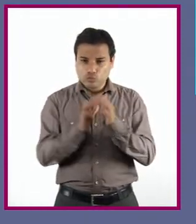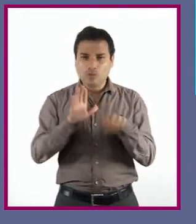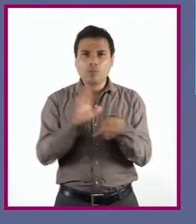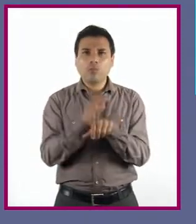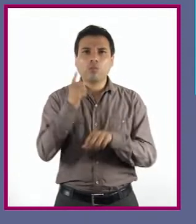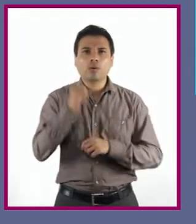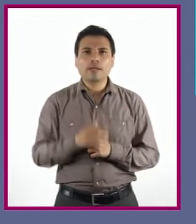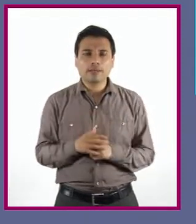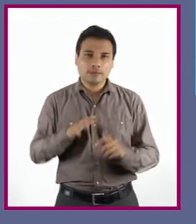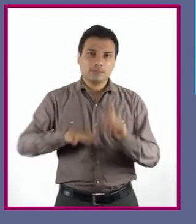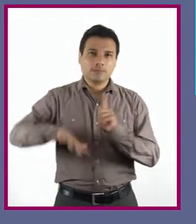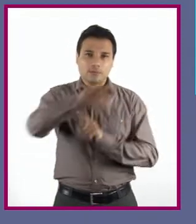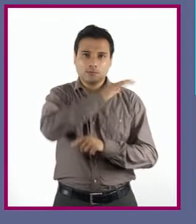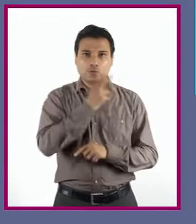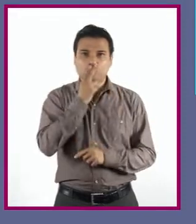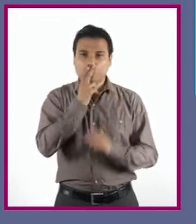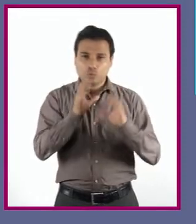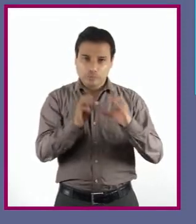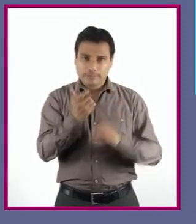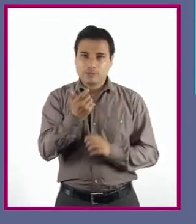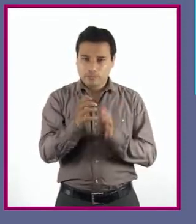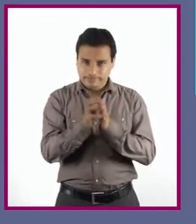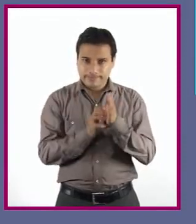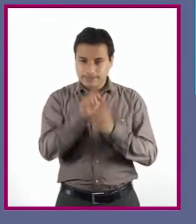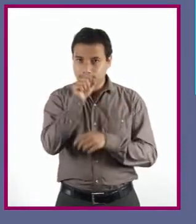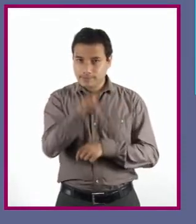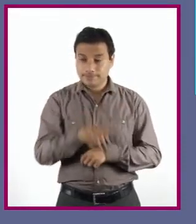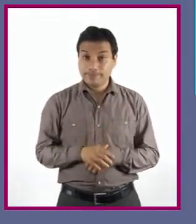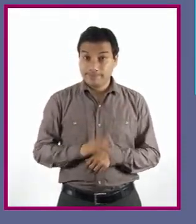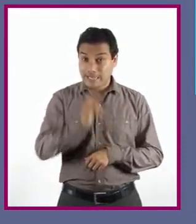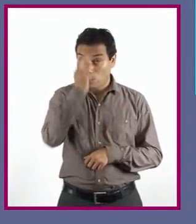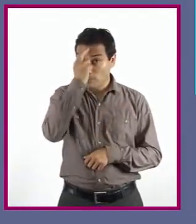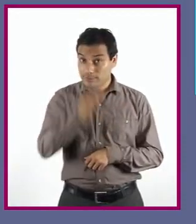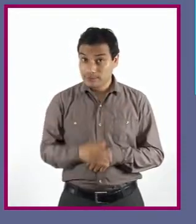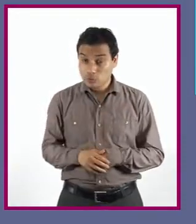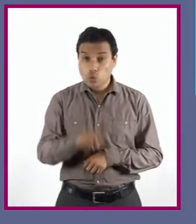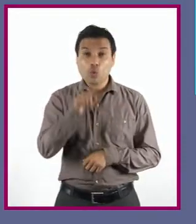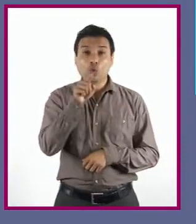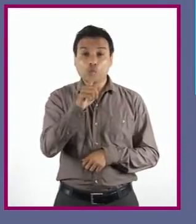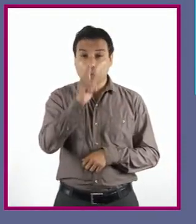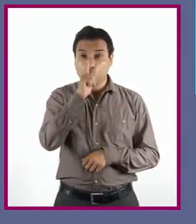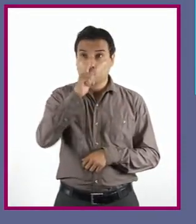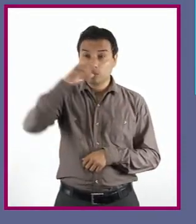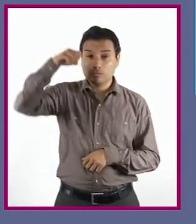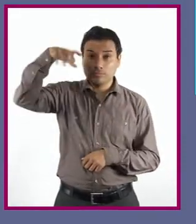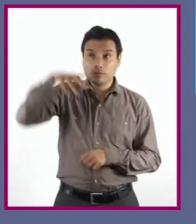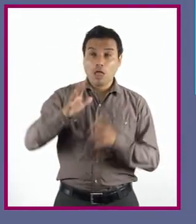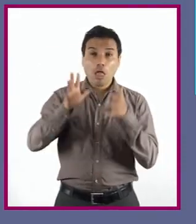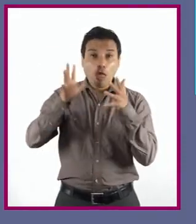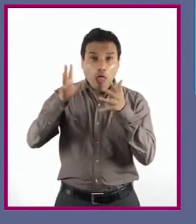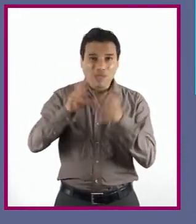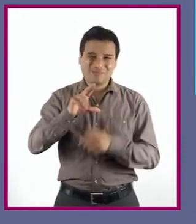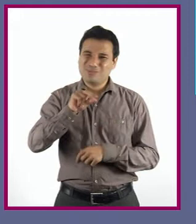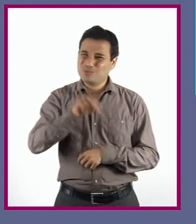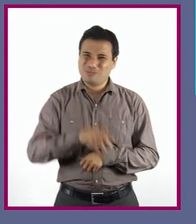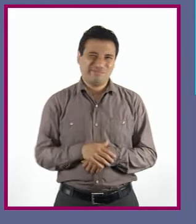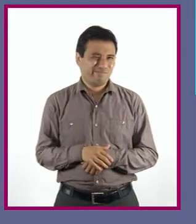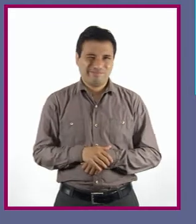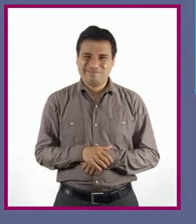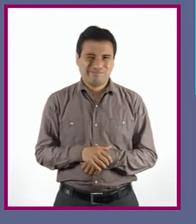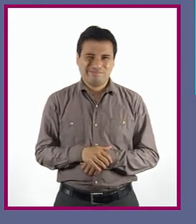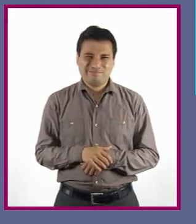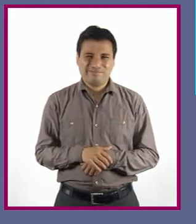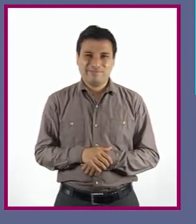cuidamos al medio ambiente y a la economía familiar. Recuerda, no dejes encendidas las luces en lugares donde no esté